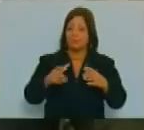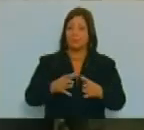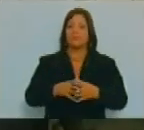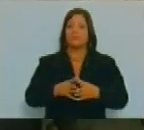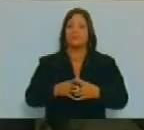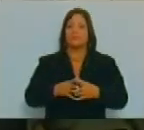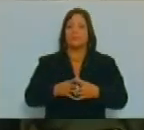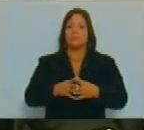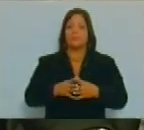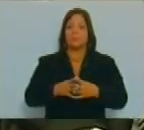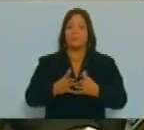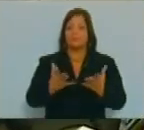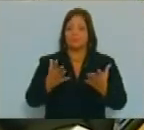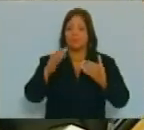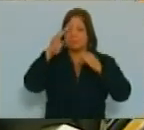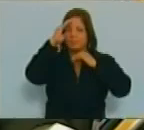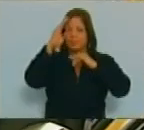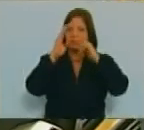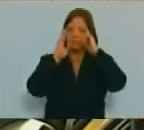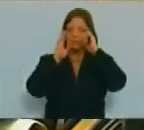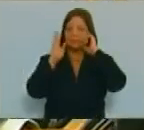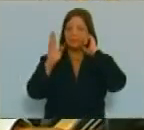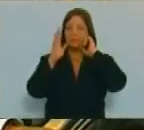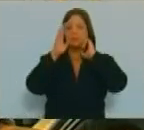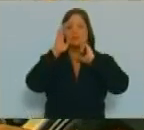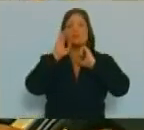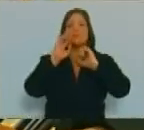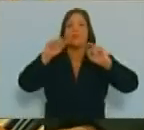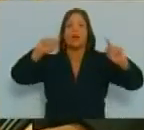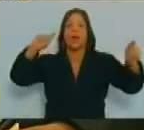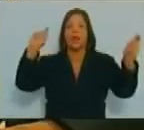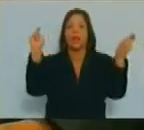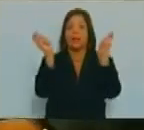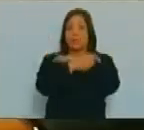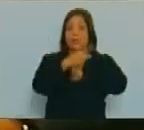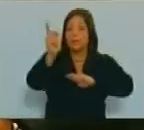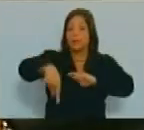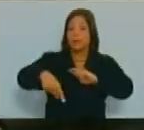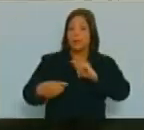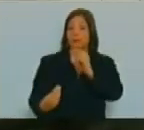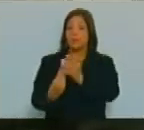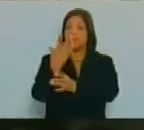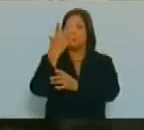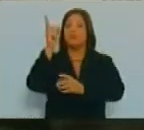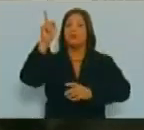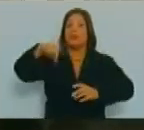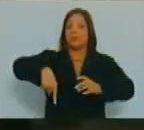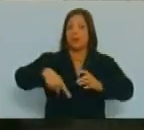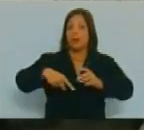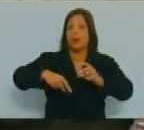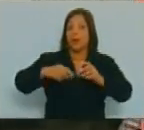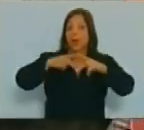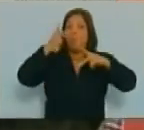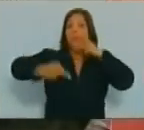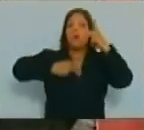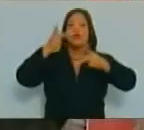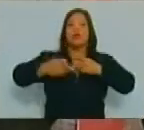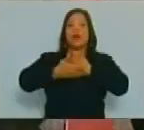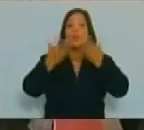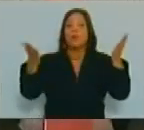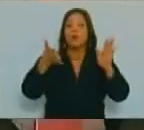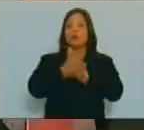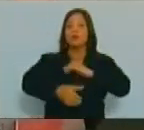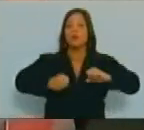no escapa la transformación y la refundación de las políticas públicas en materia de